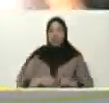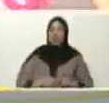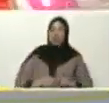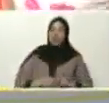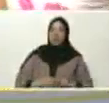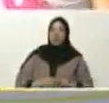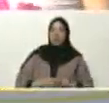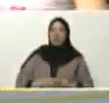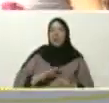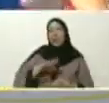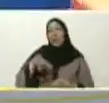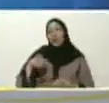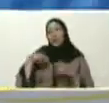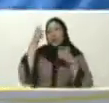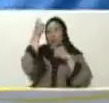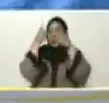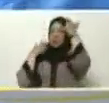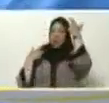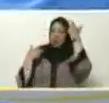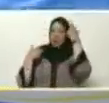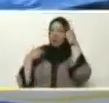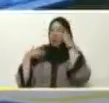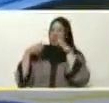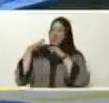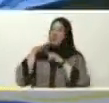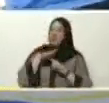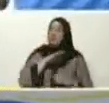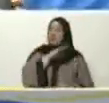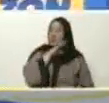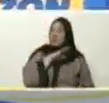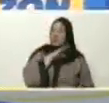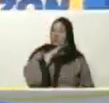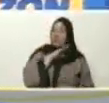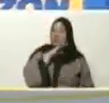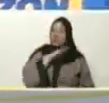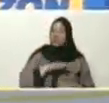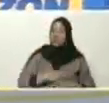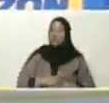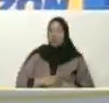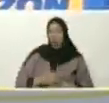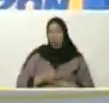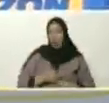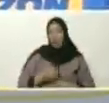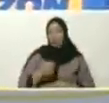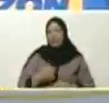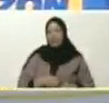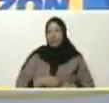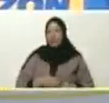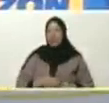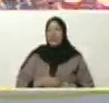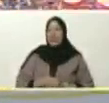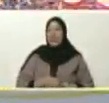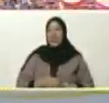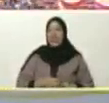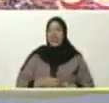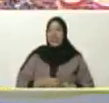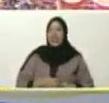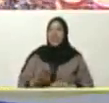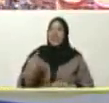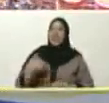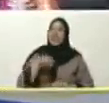donde nuestro comandante sometido a su enfermedad, a los tratamientos,